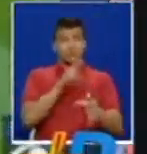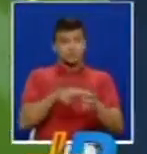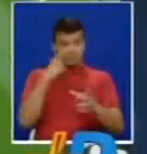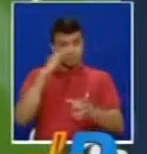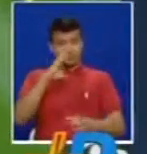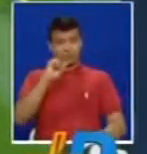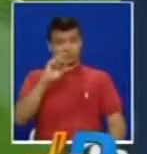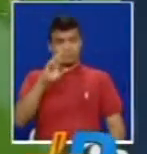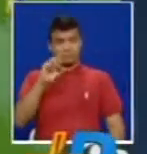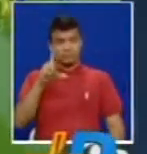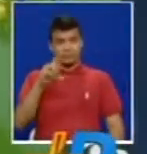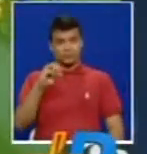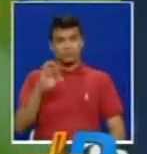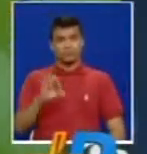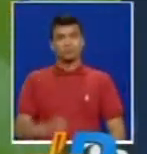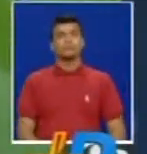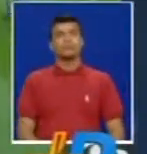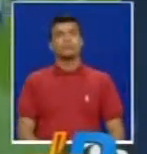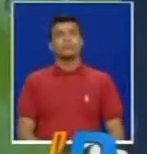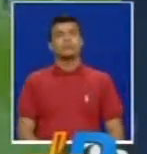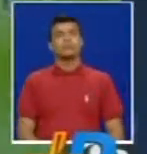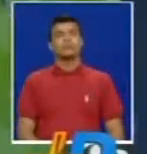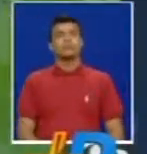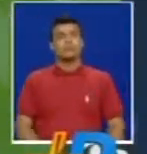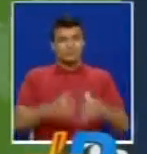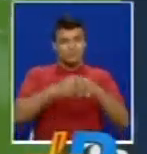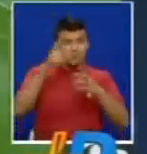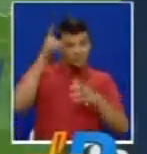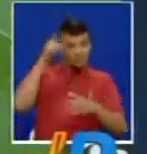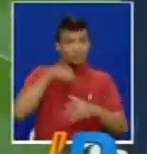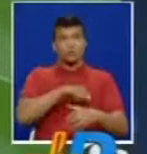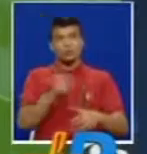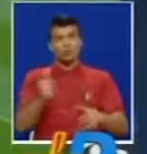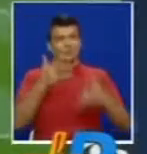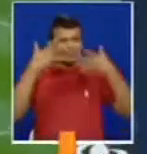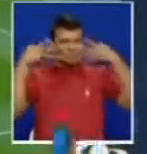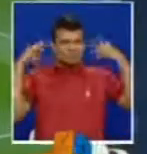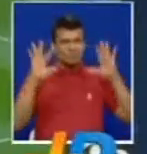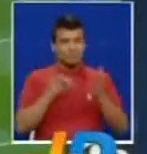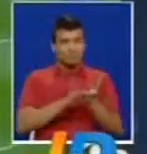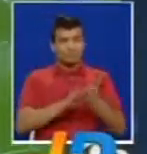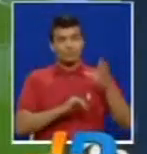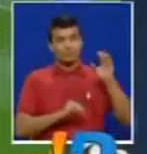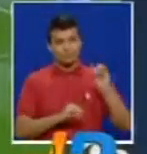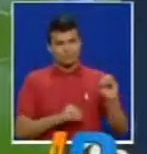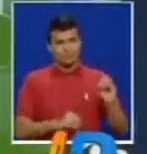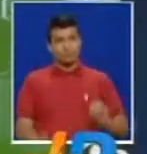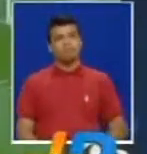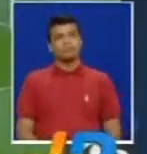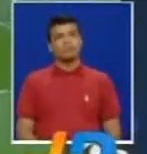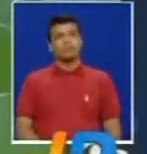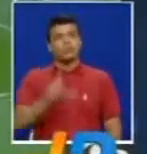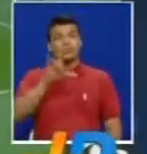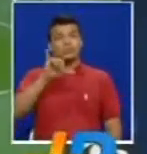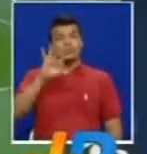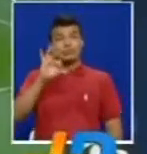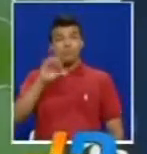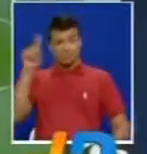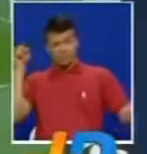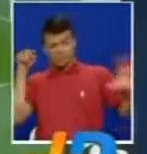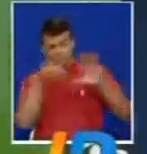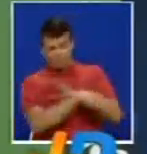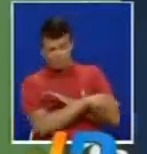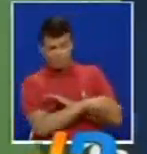fue en el Ramón Sánchez Pizjuán. Y esto fue América 3, Tigre 0. Luis Gabriel Rey. En un gol espectacular